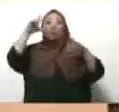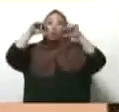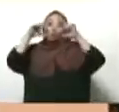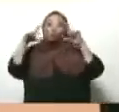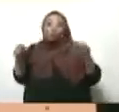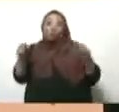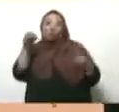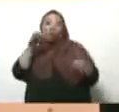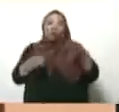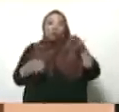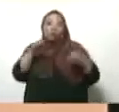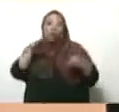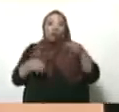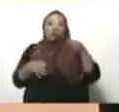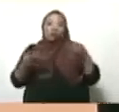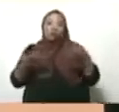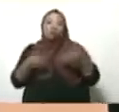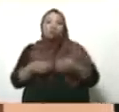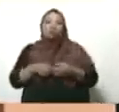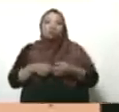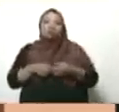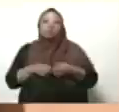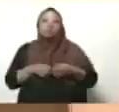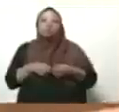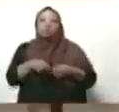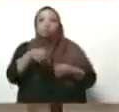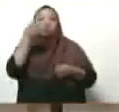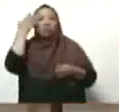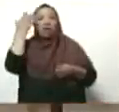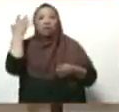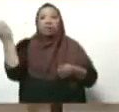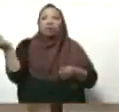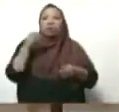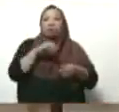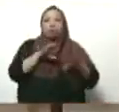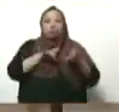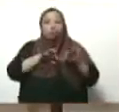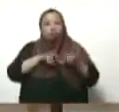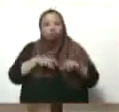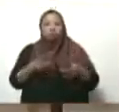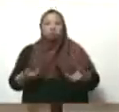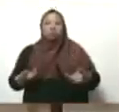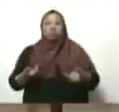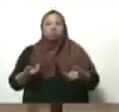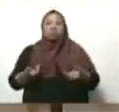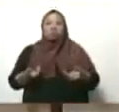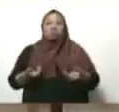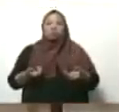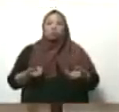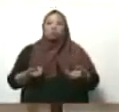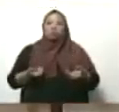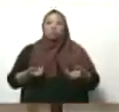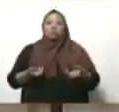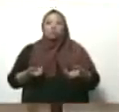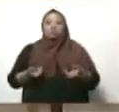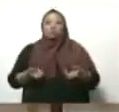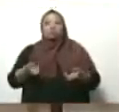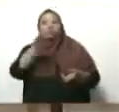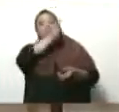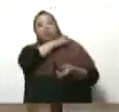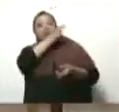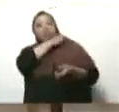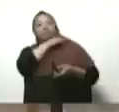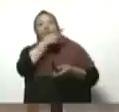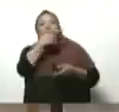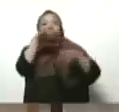se suman obviamente al recepcionista igual al jefe pudiéramos decir a